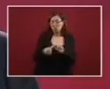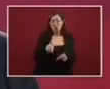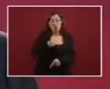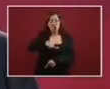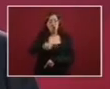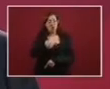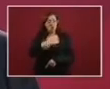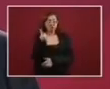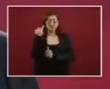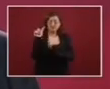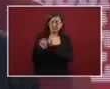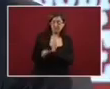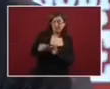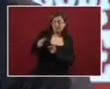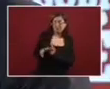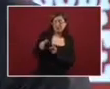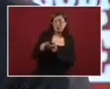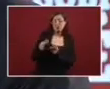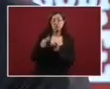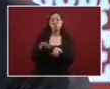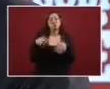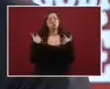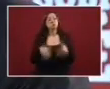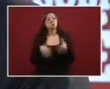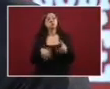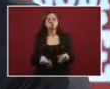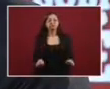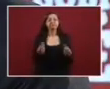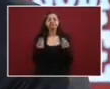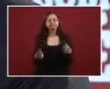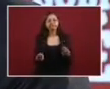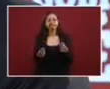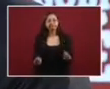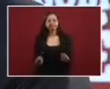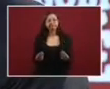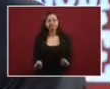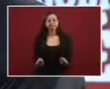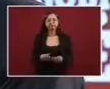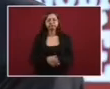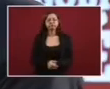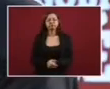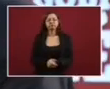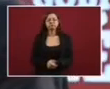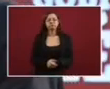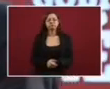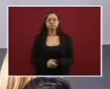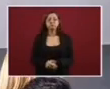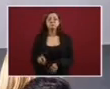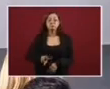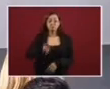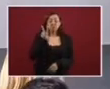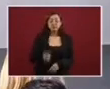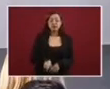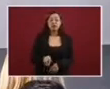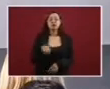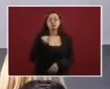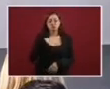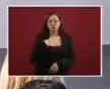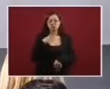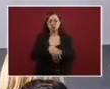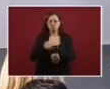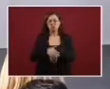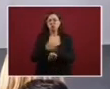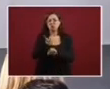meses ha sido mucho les invito para el día